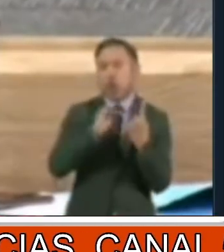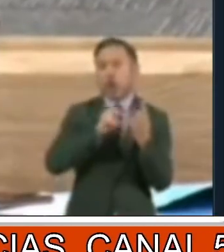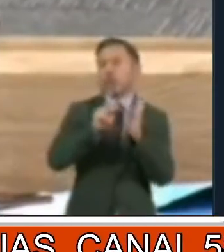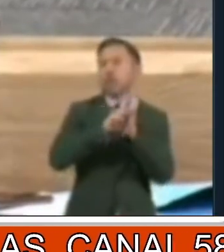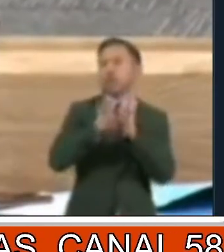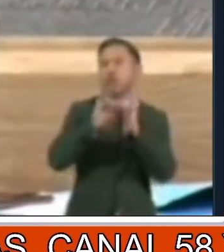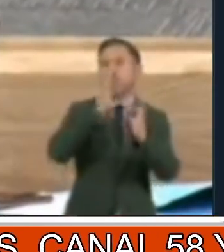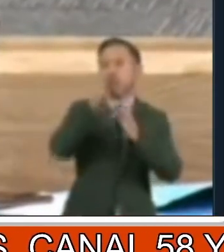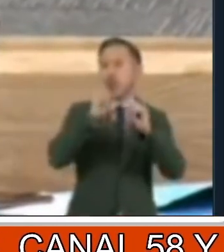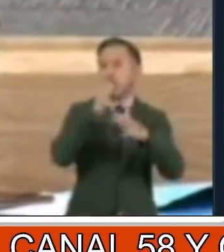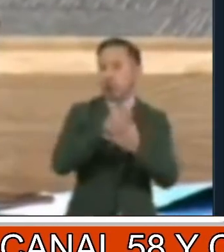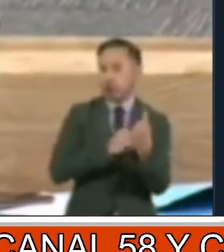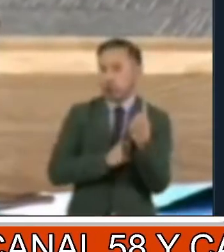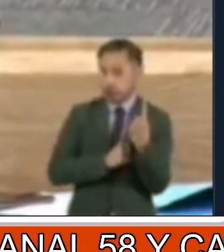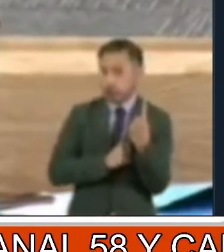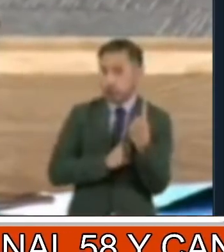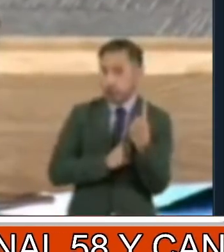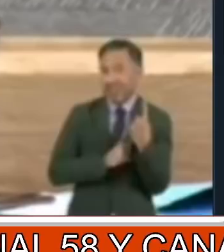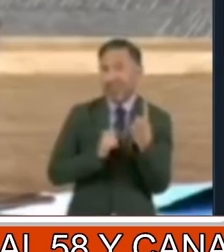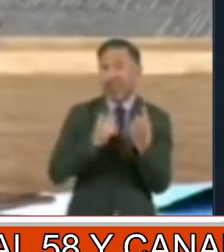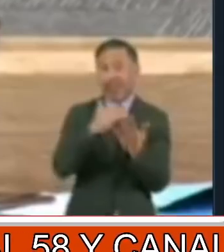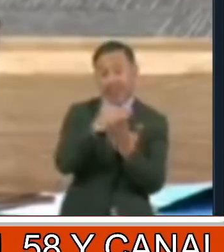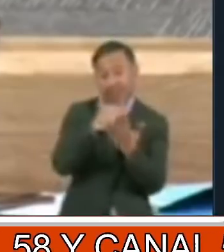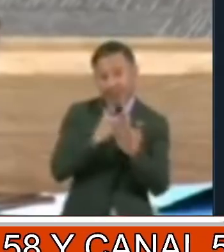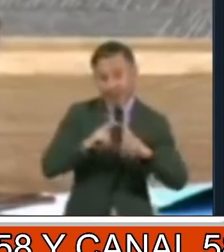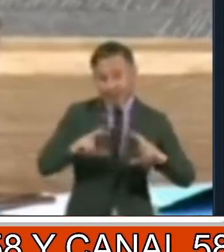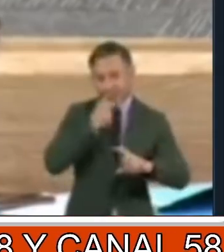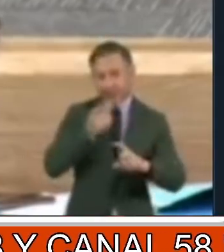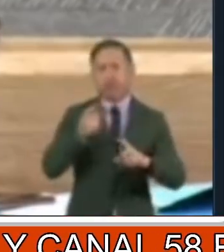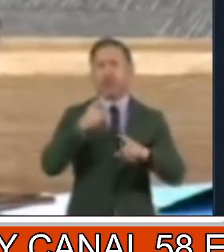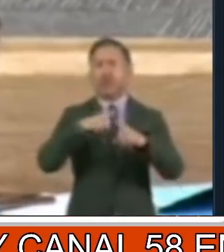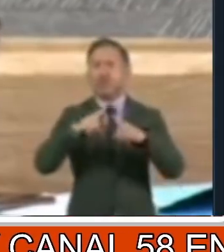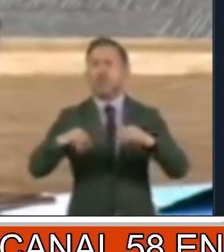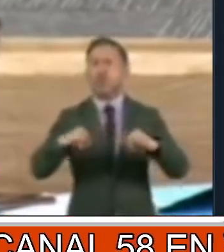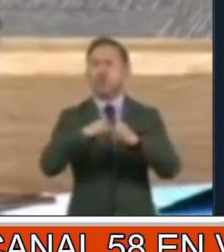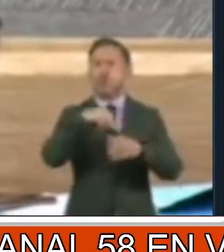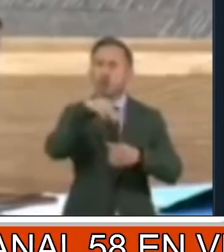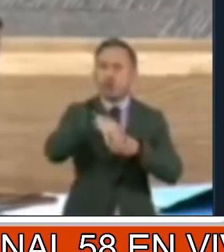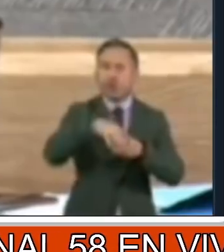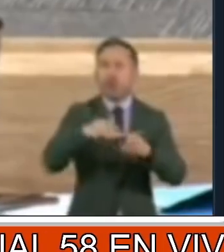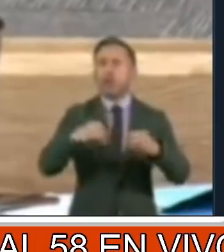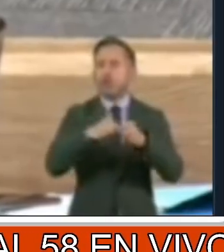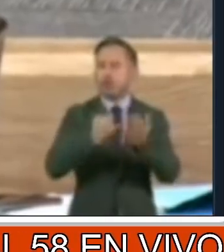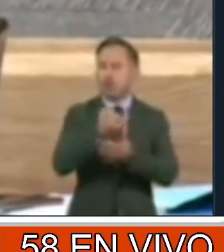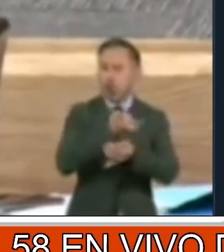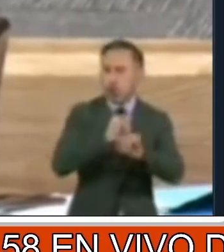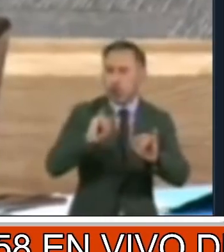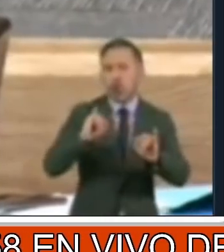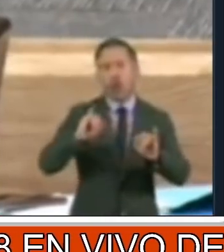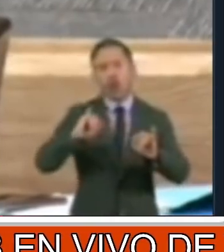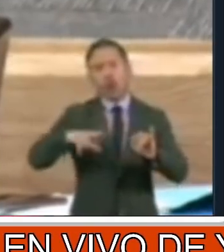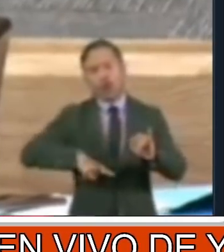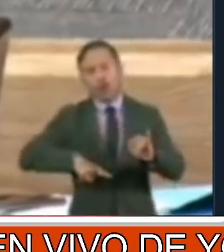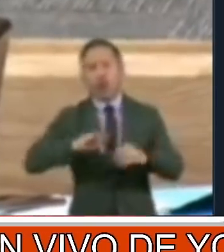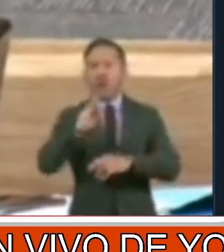adelante dice que los poderes públicos, órganos autónomos, las dependencias y entidades de la administración pública y cualquier